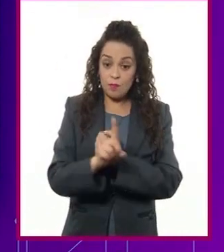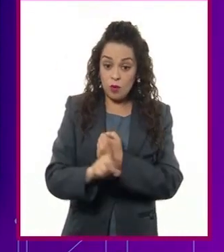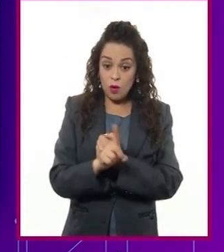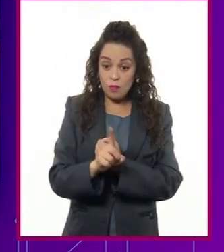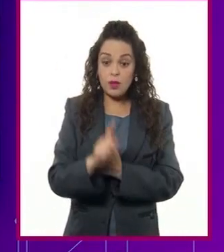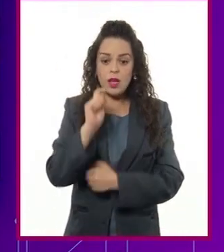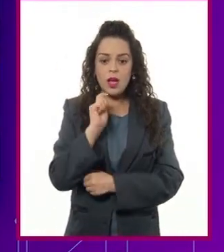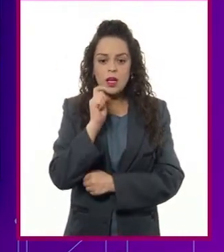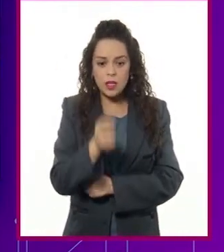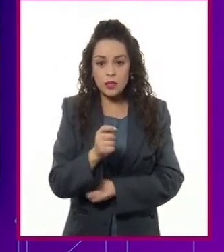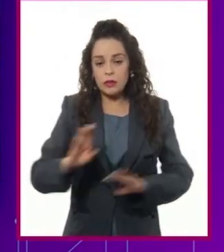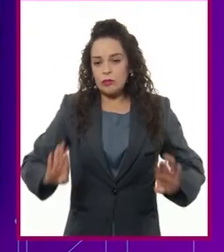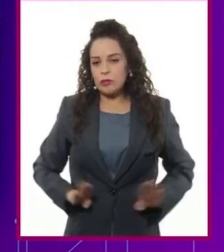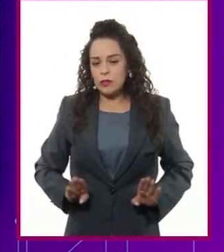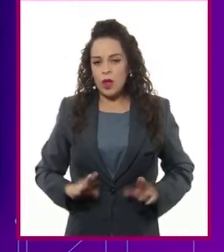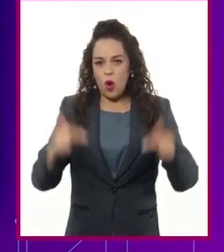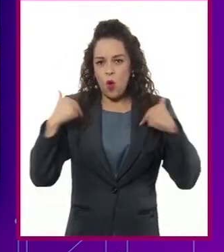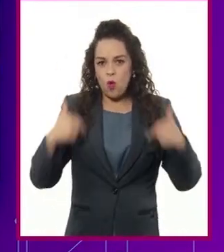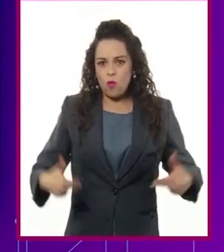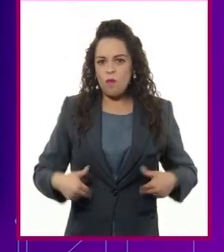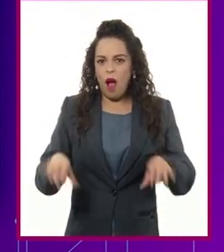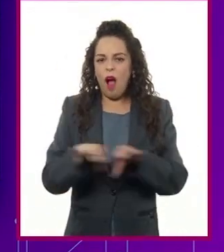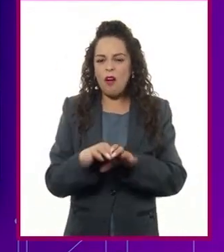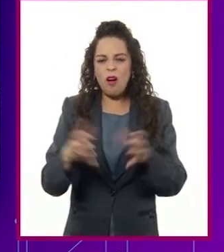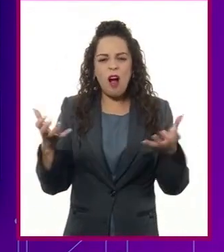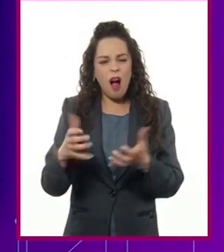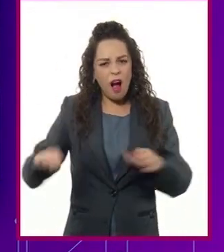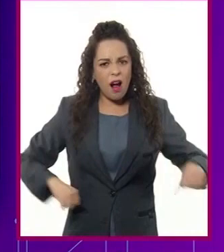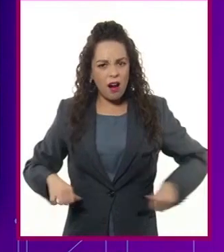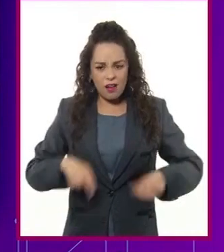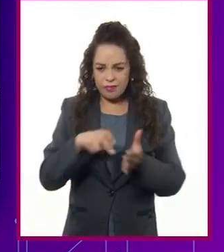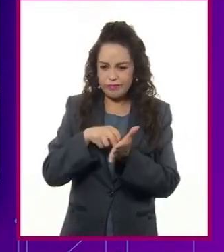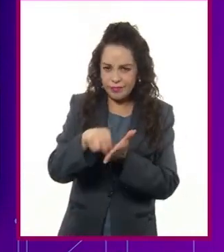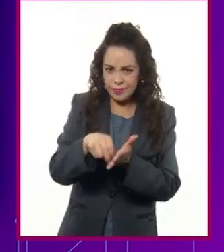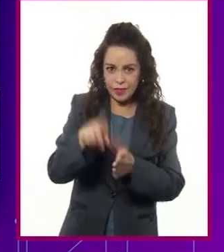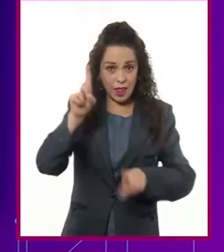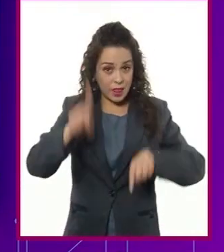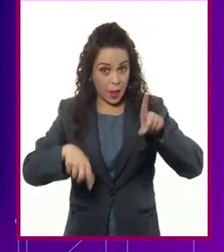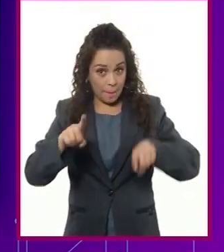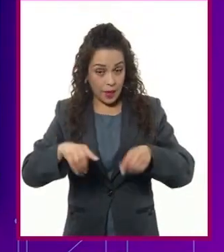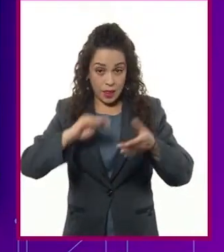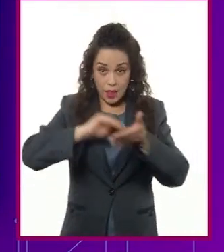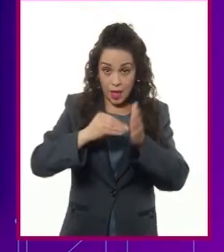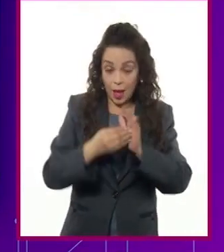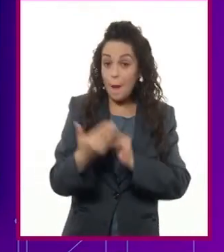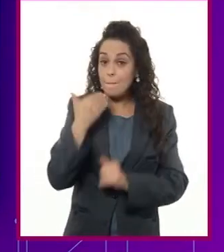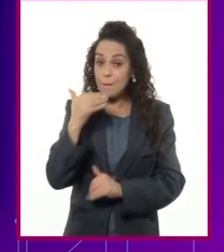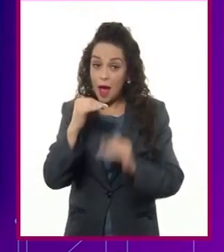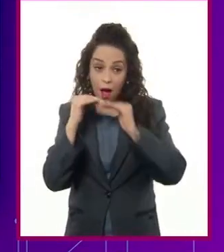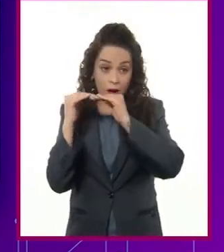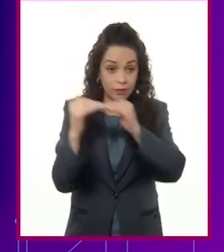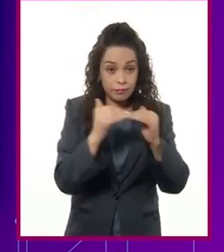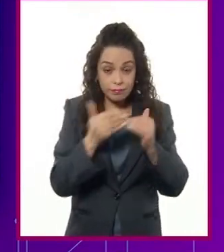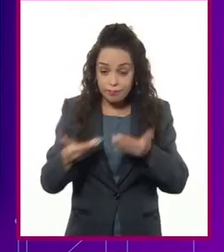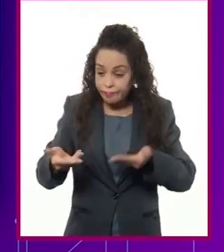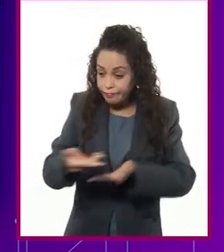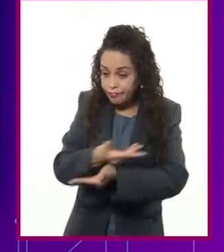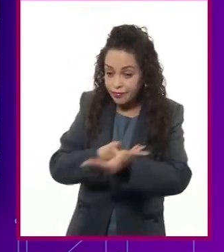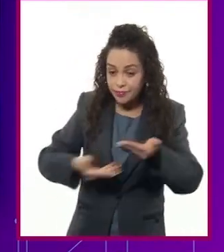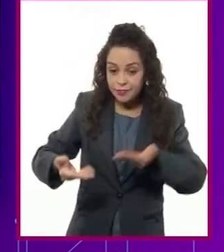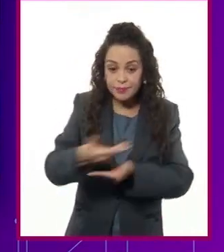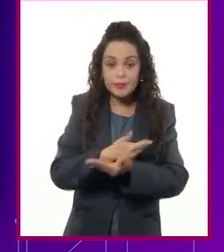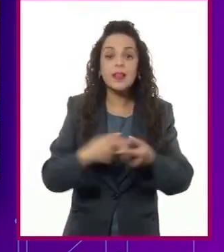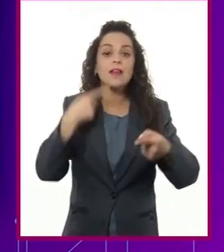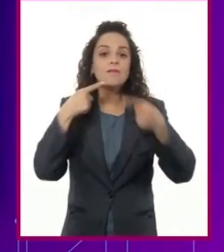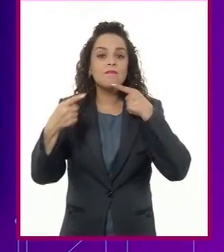al comportamiento humano y su desenlace depende de la gestión. Si las estrategias son democráticas, el conflicto se desarrollará de forma